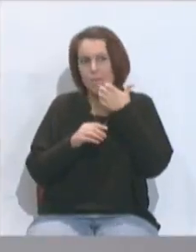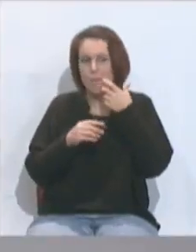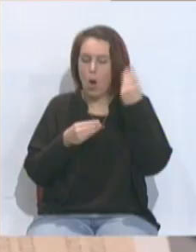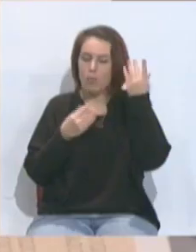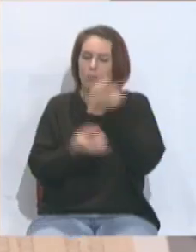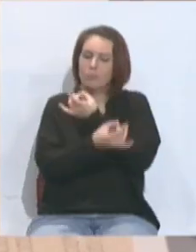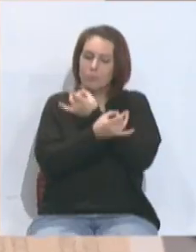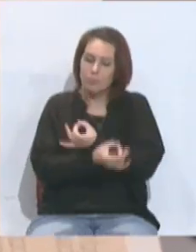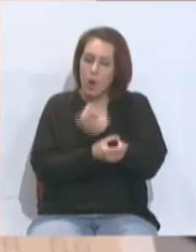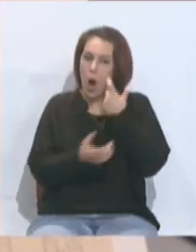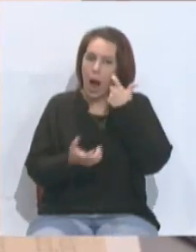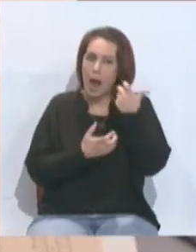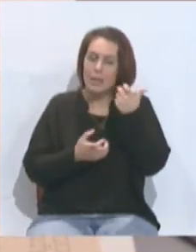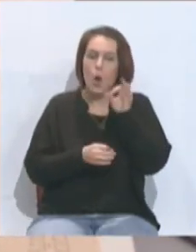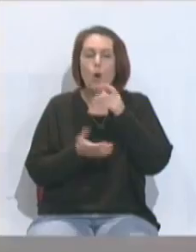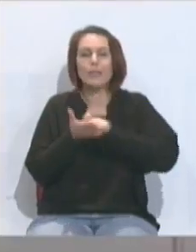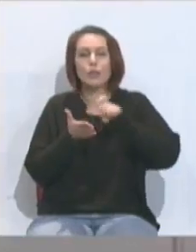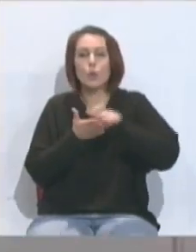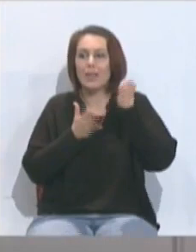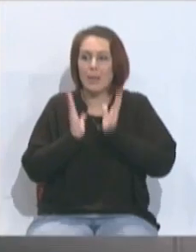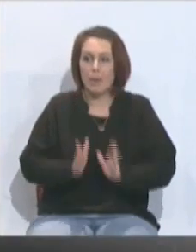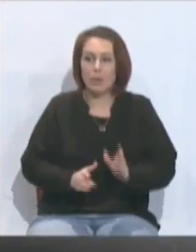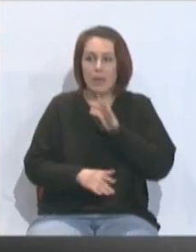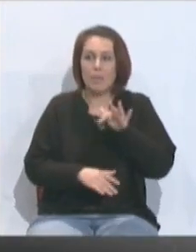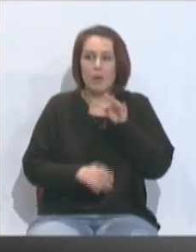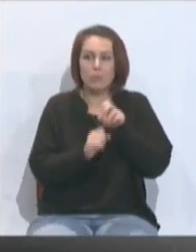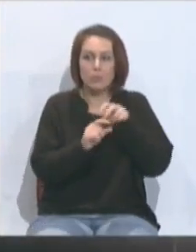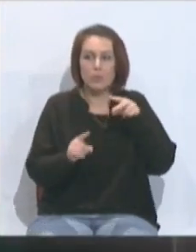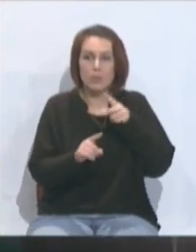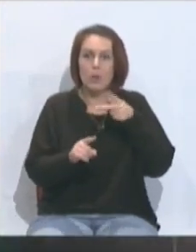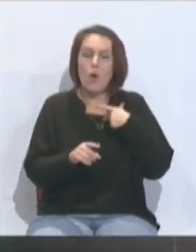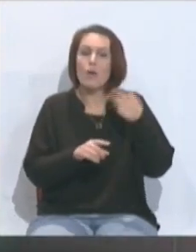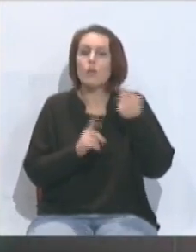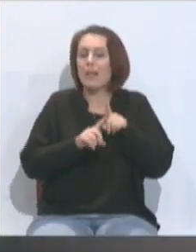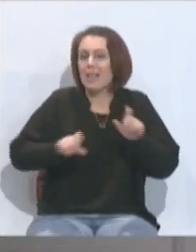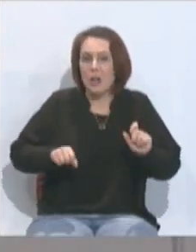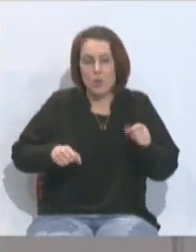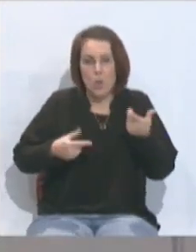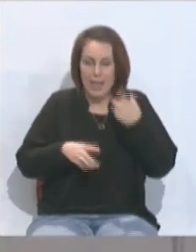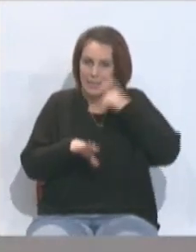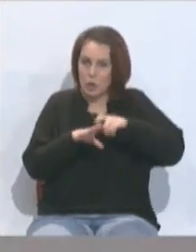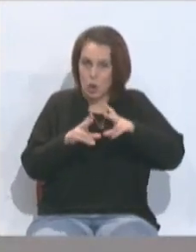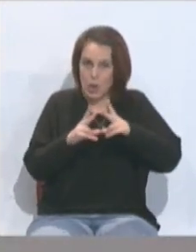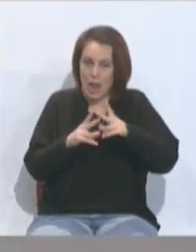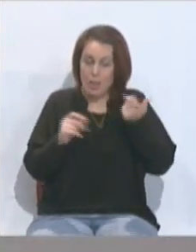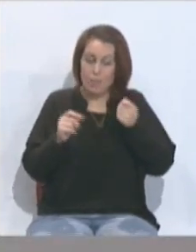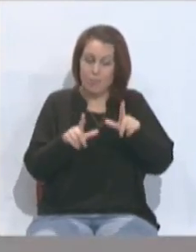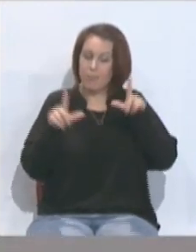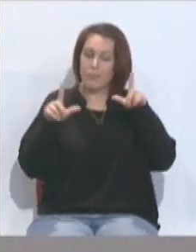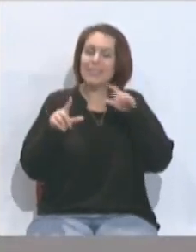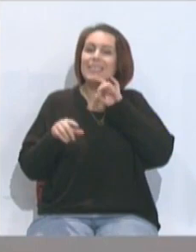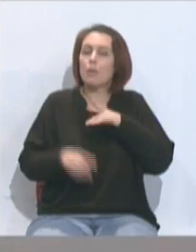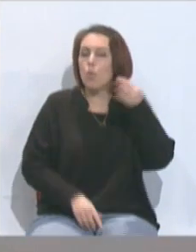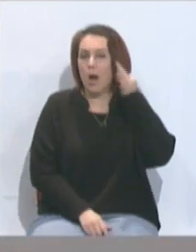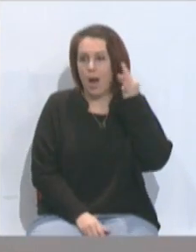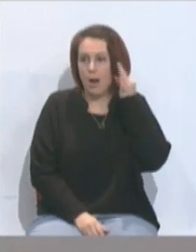la arteterapia o la escritura terapéutica. Pero además una perspectiva biopsicosocial, donde la protagonista sea la